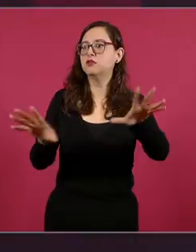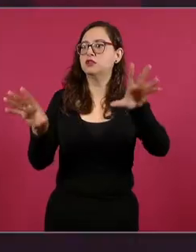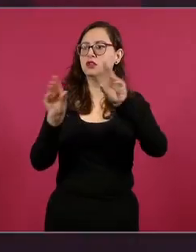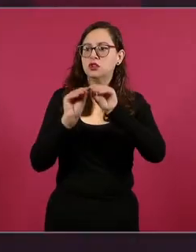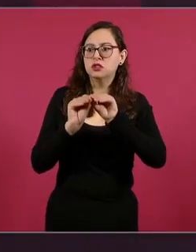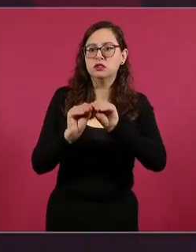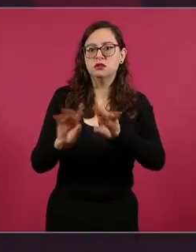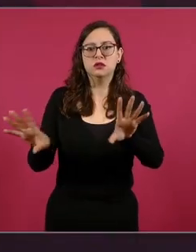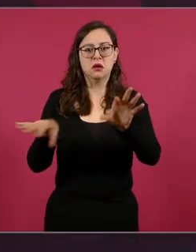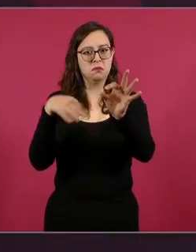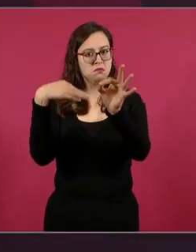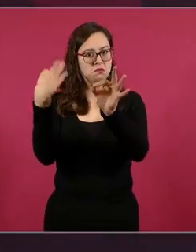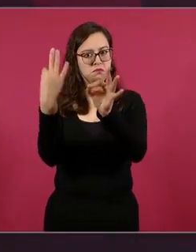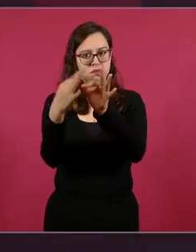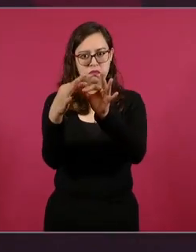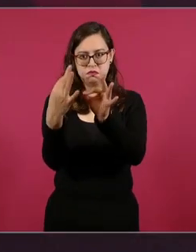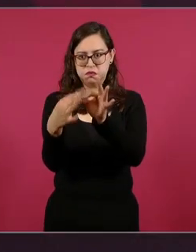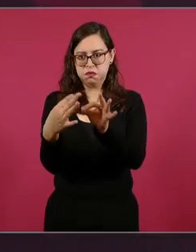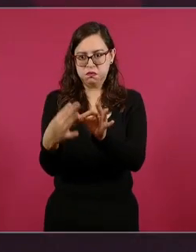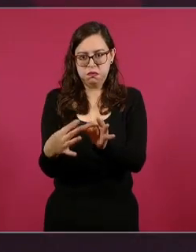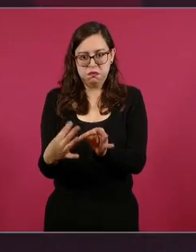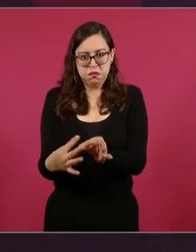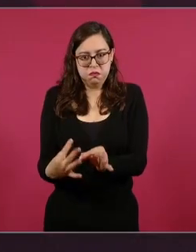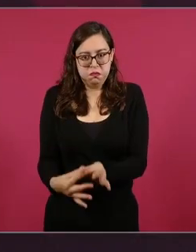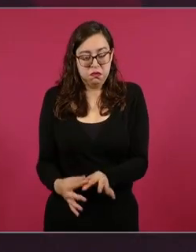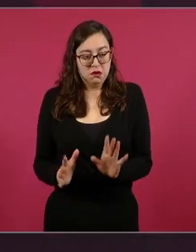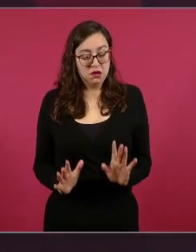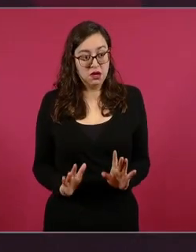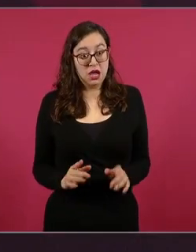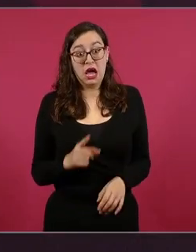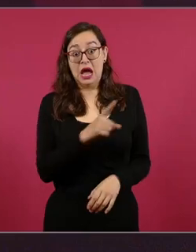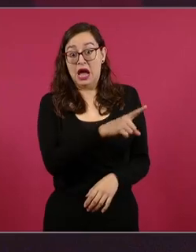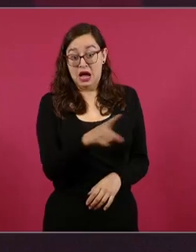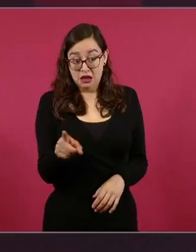negocios al amparo del poder público